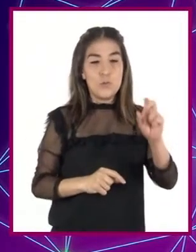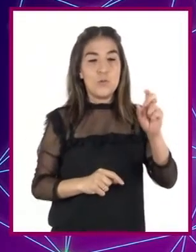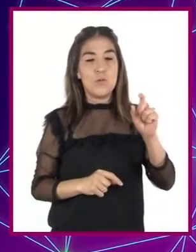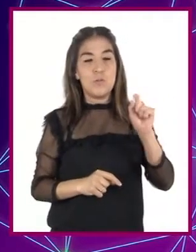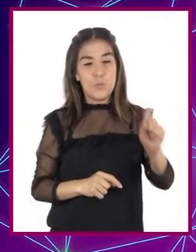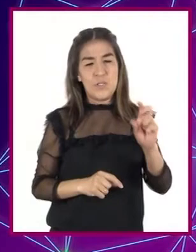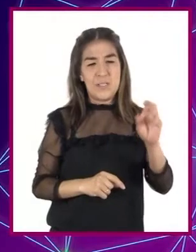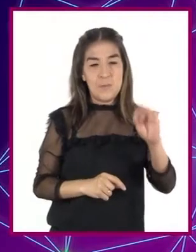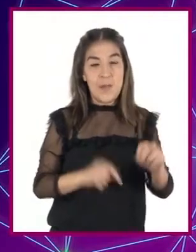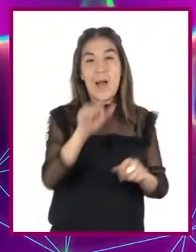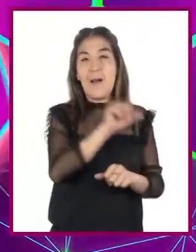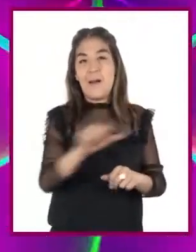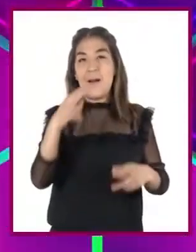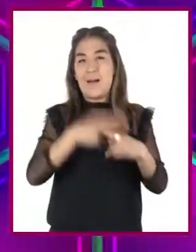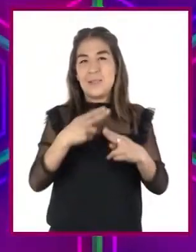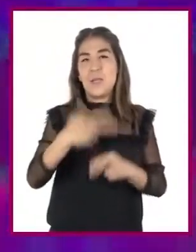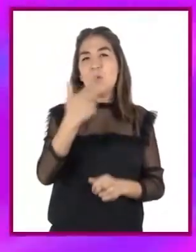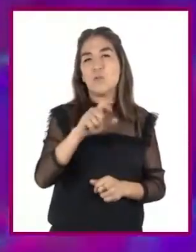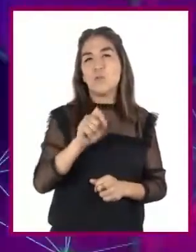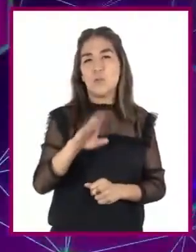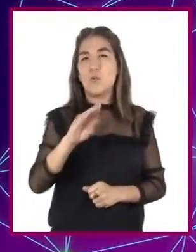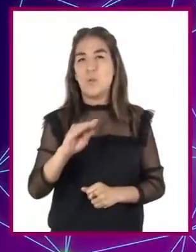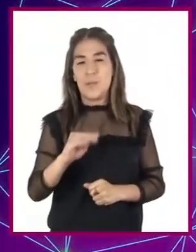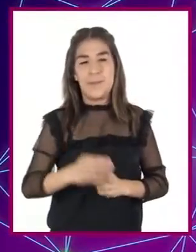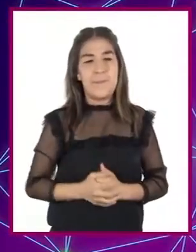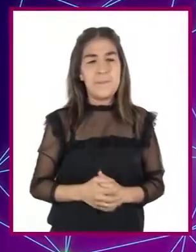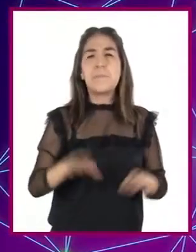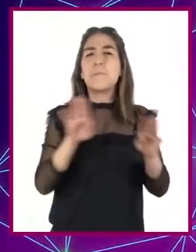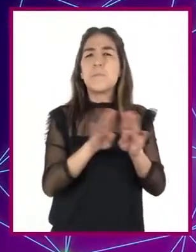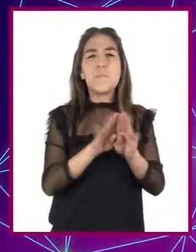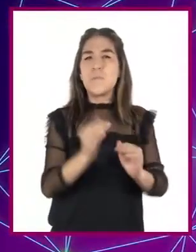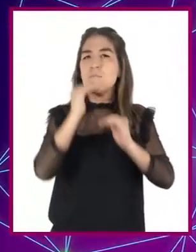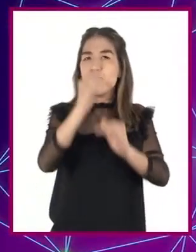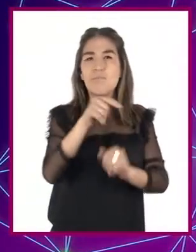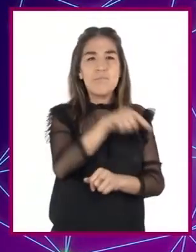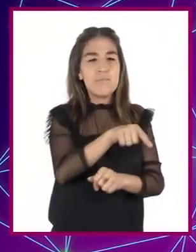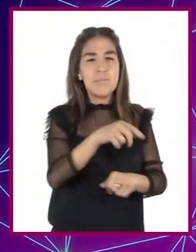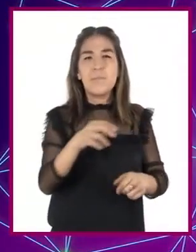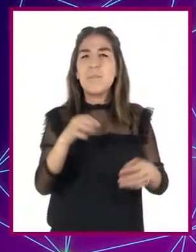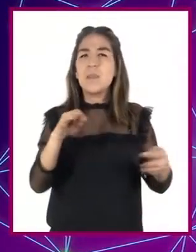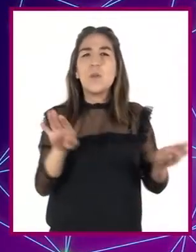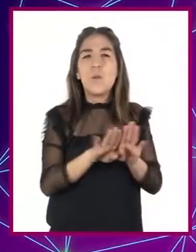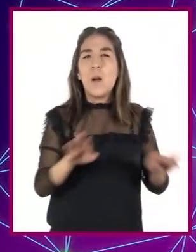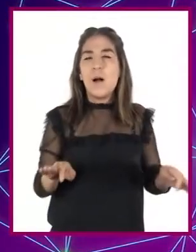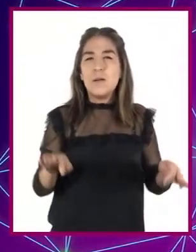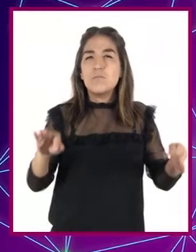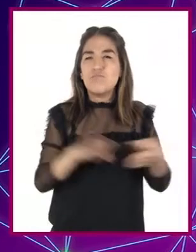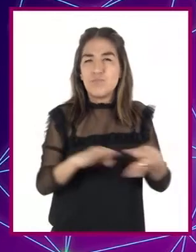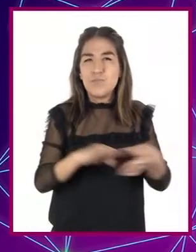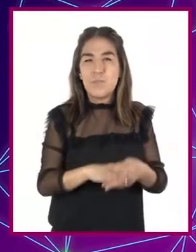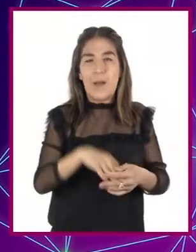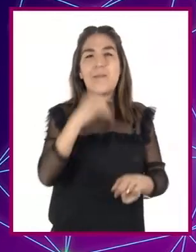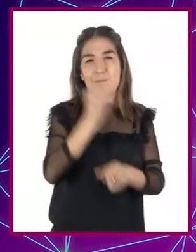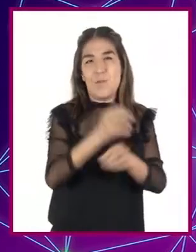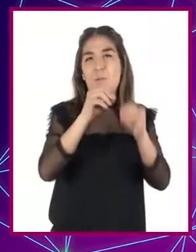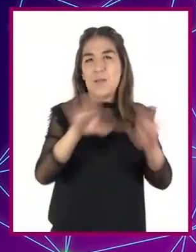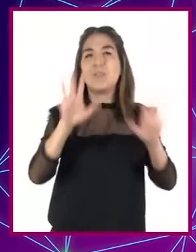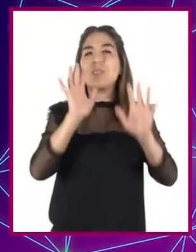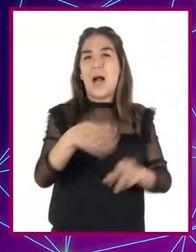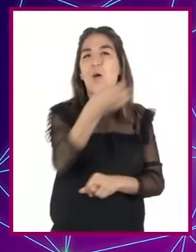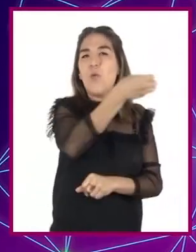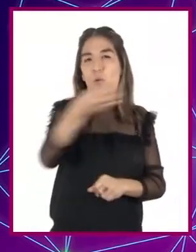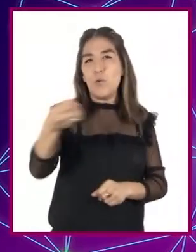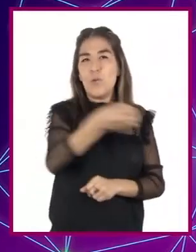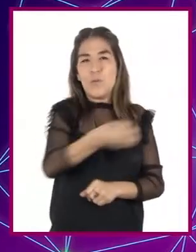hasta 8.90. Para establecer la frecuencia, podemos recurrir a los datos ordenados y ubicar